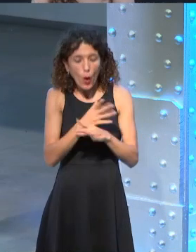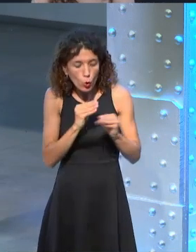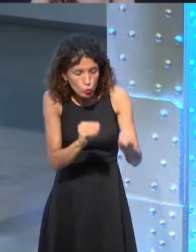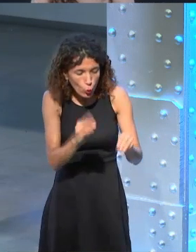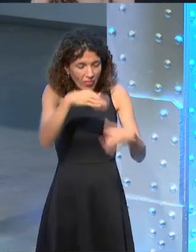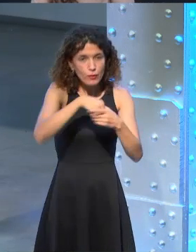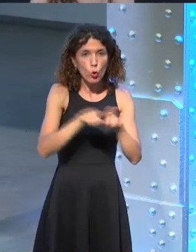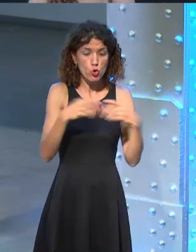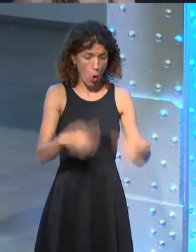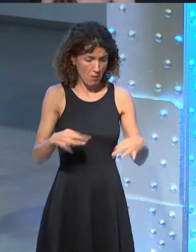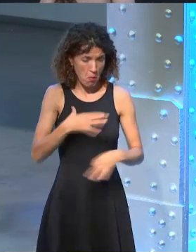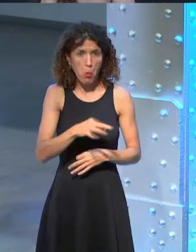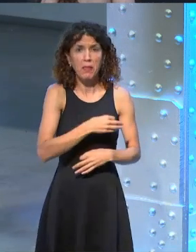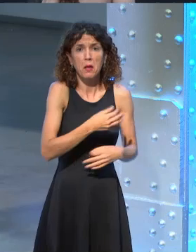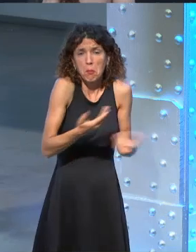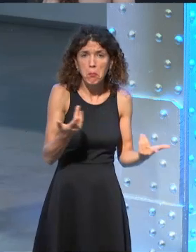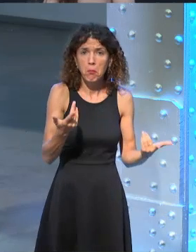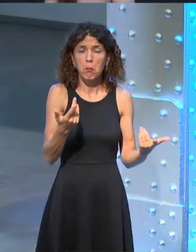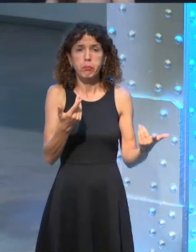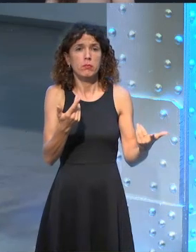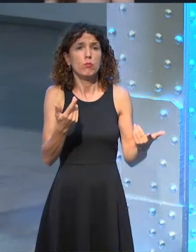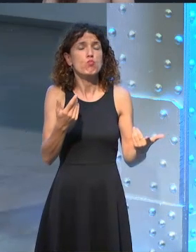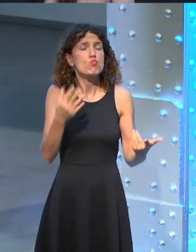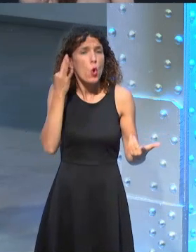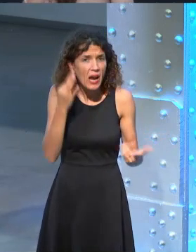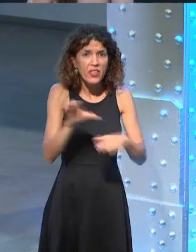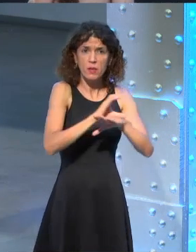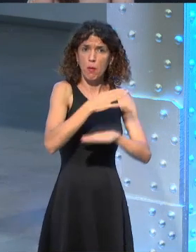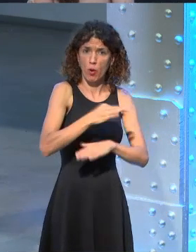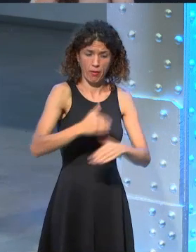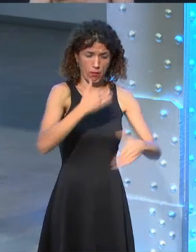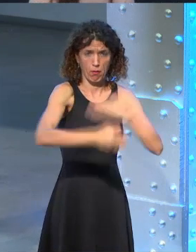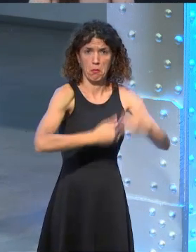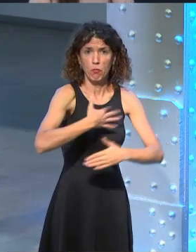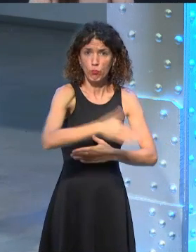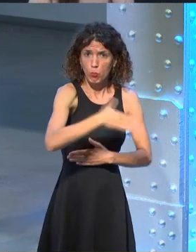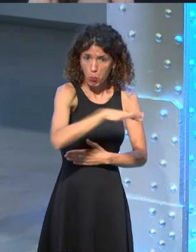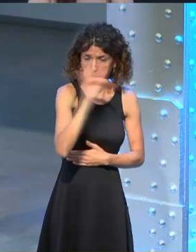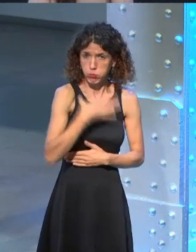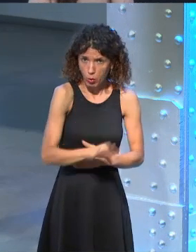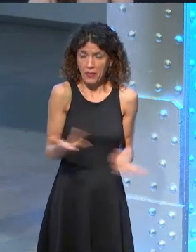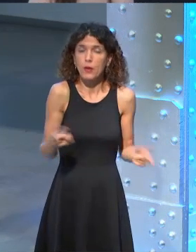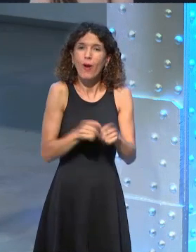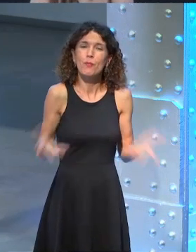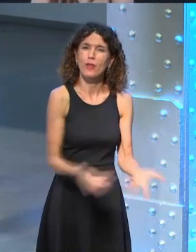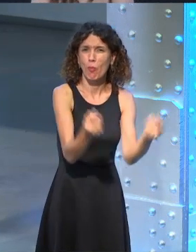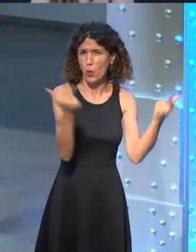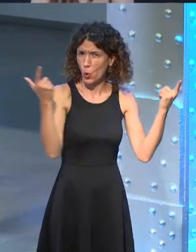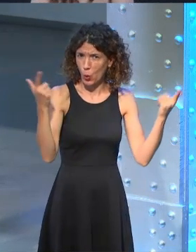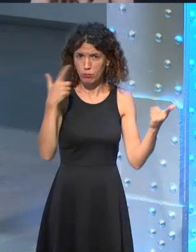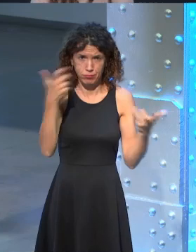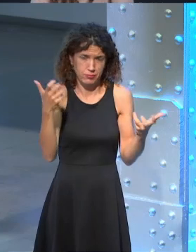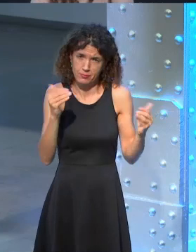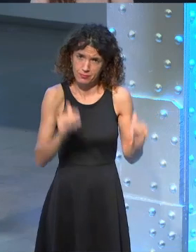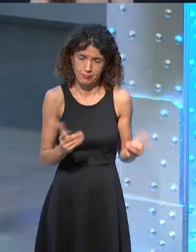juego, normalizar el que pueda ser una mujer científica, ¿no? Que es algo que quizá no estamos impulsando, ¿no?